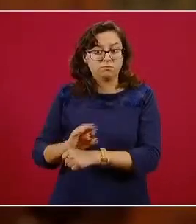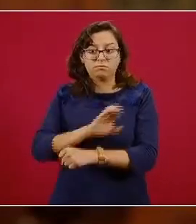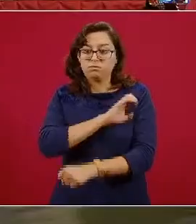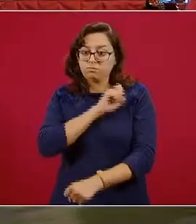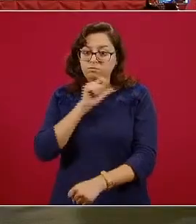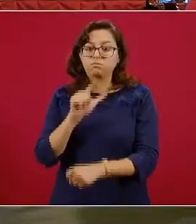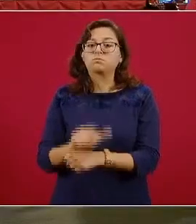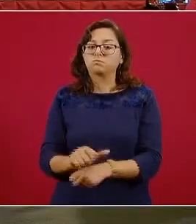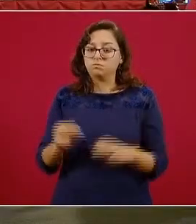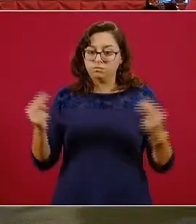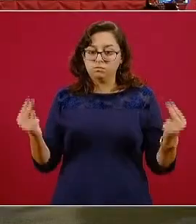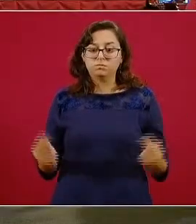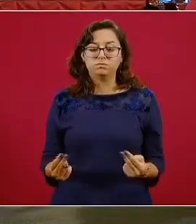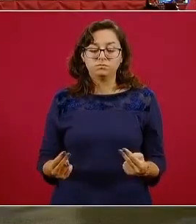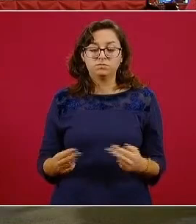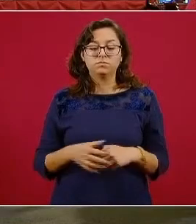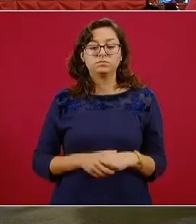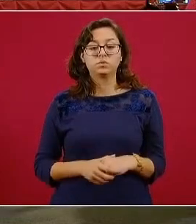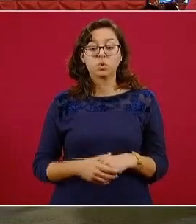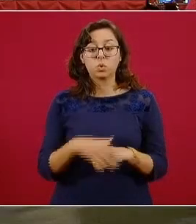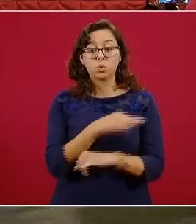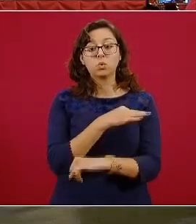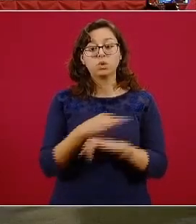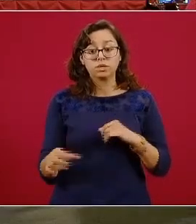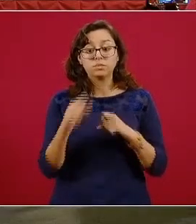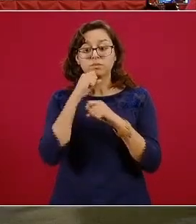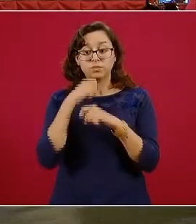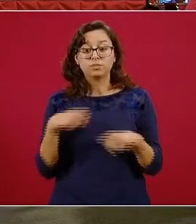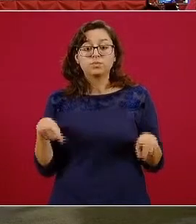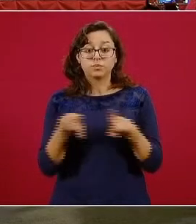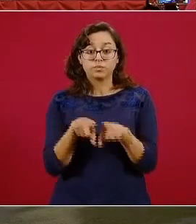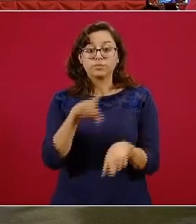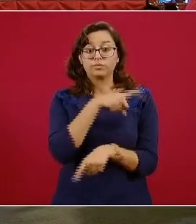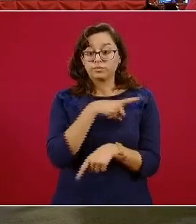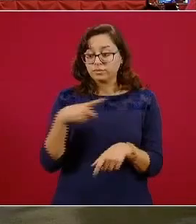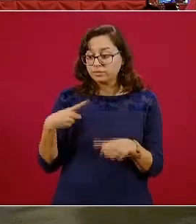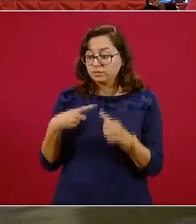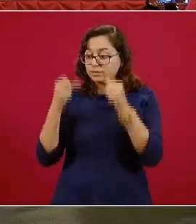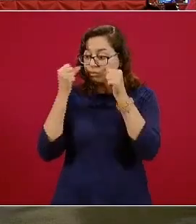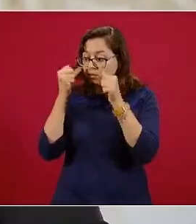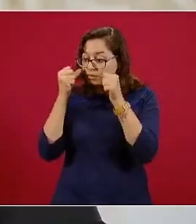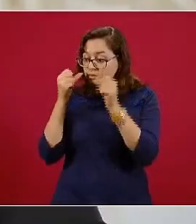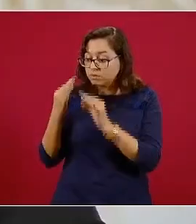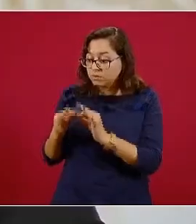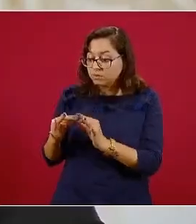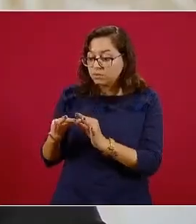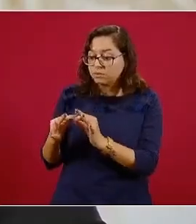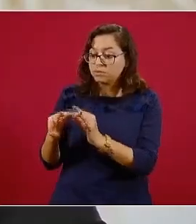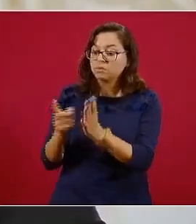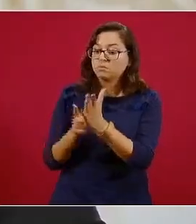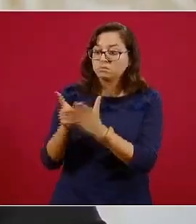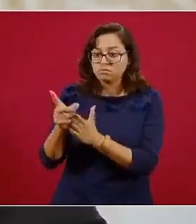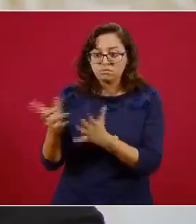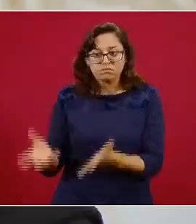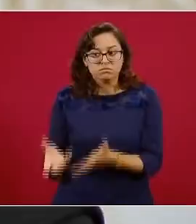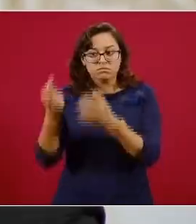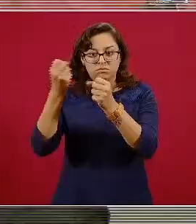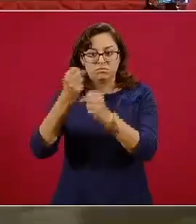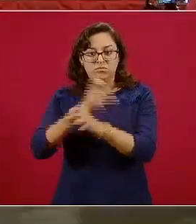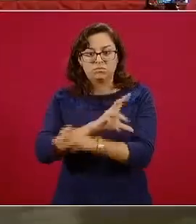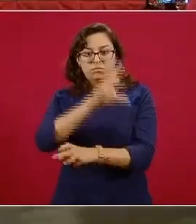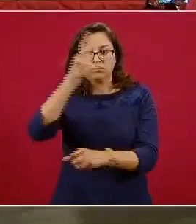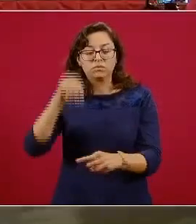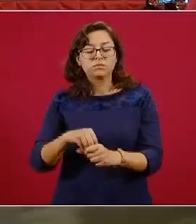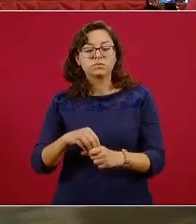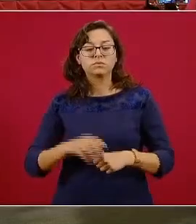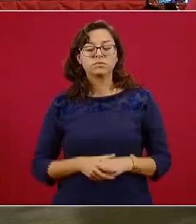especial cuando sea necesario. Y finalmente, dar seguimiento al caso hasta comprobar que los derechos fueron restituidos. La